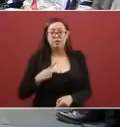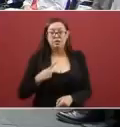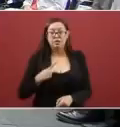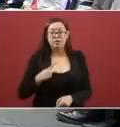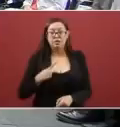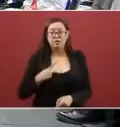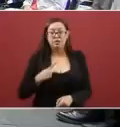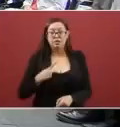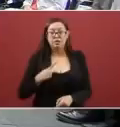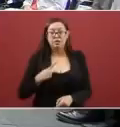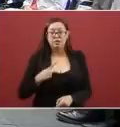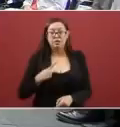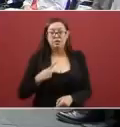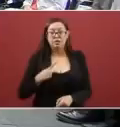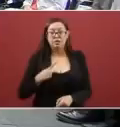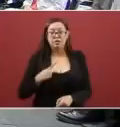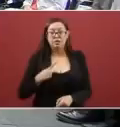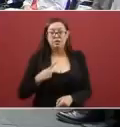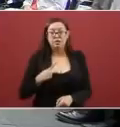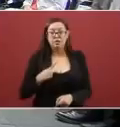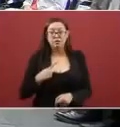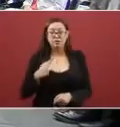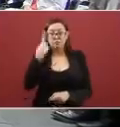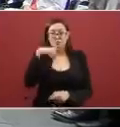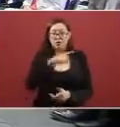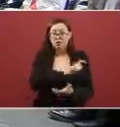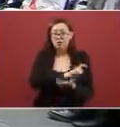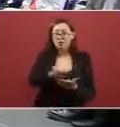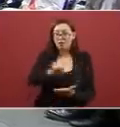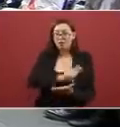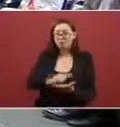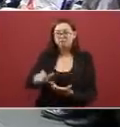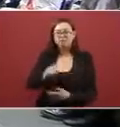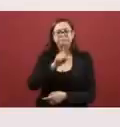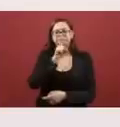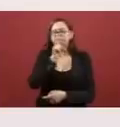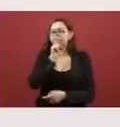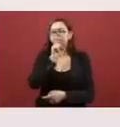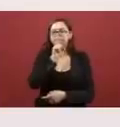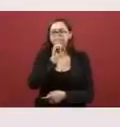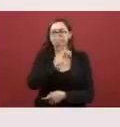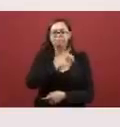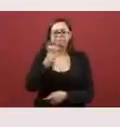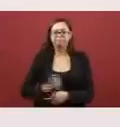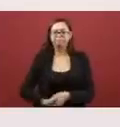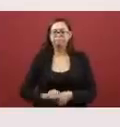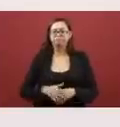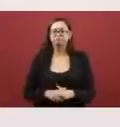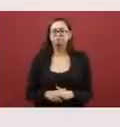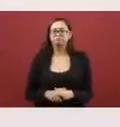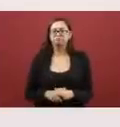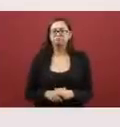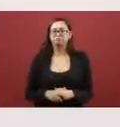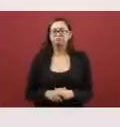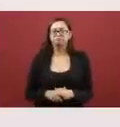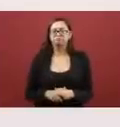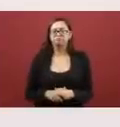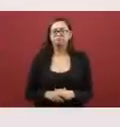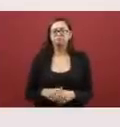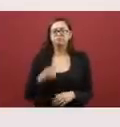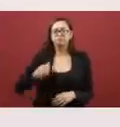y ese compromiso así lo refrendó mantendremos un manejo responsable